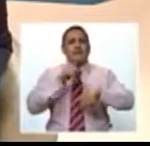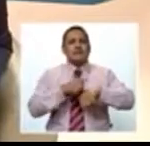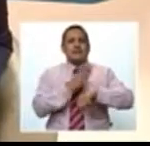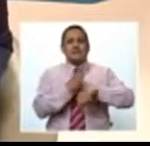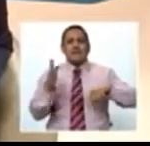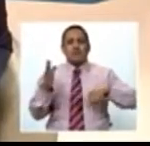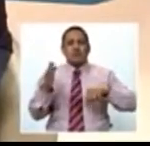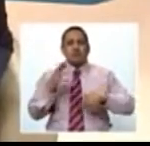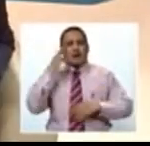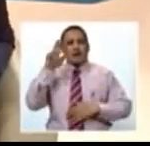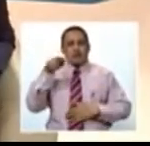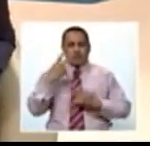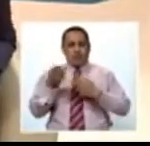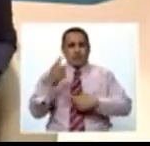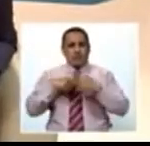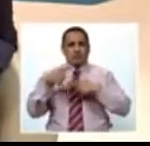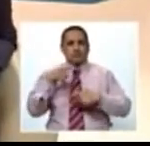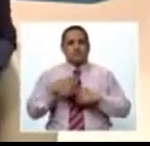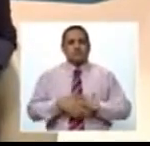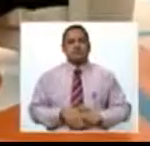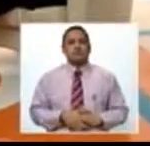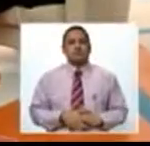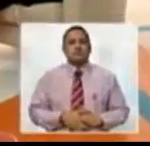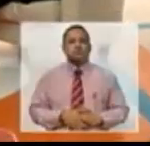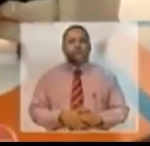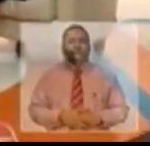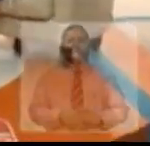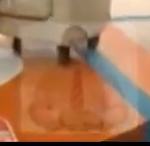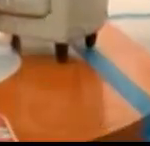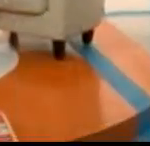plazo razonable. Volvemos rapidito.